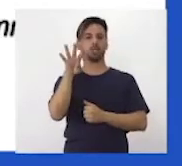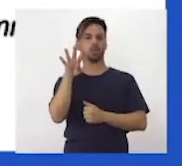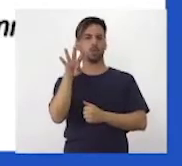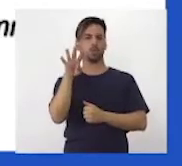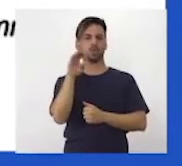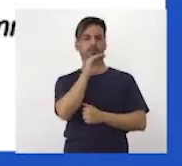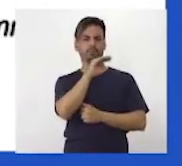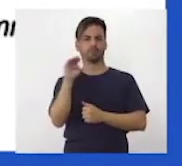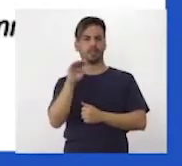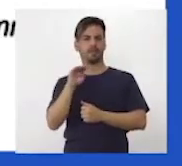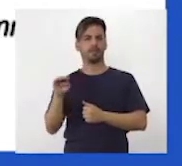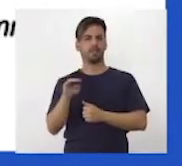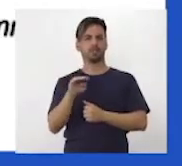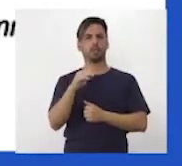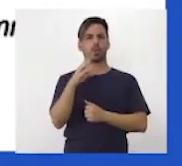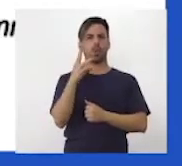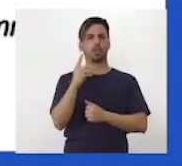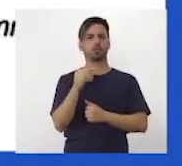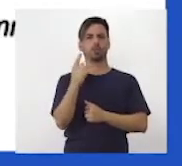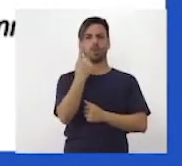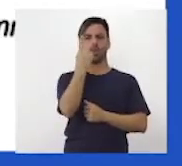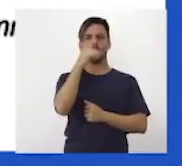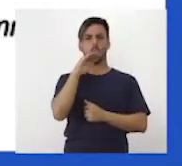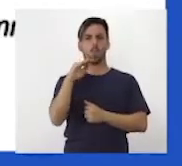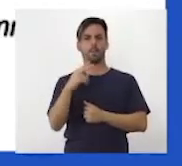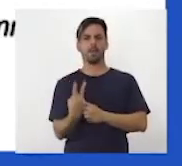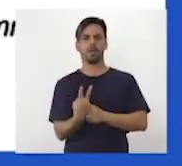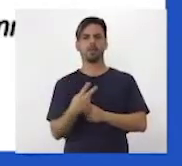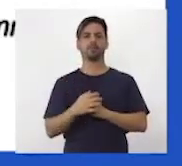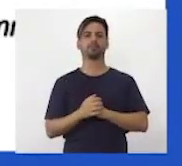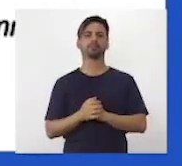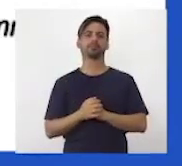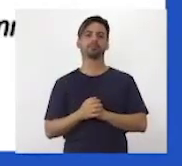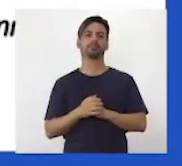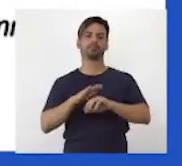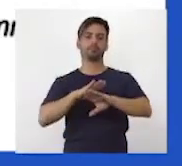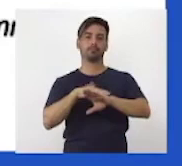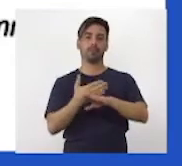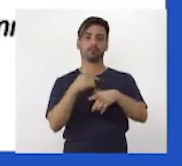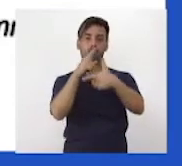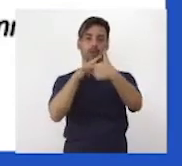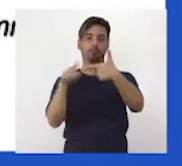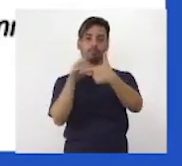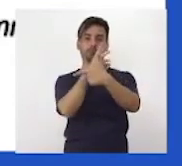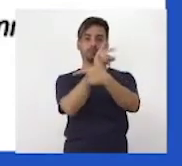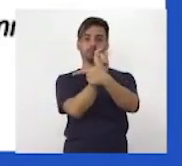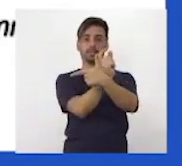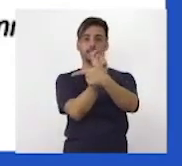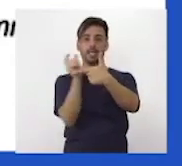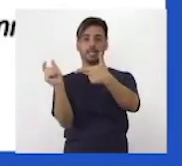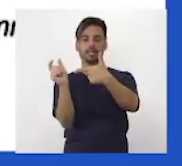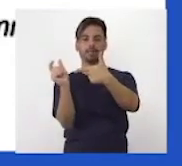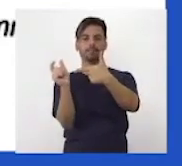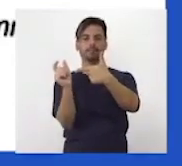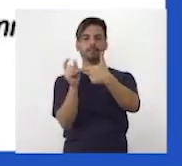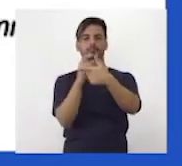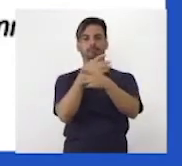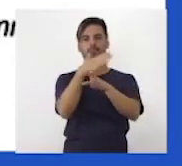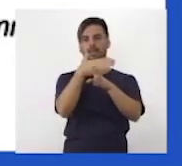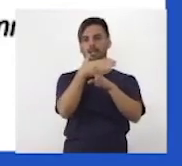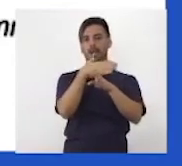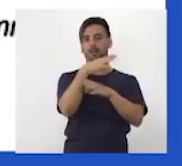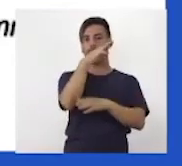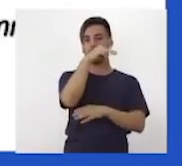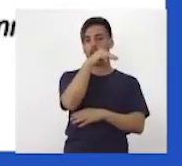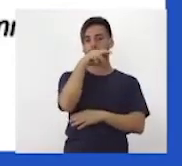1/2. Y cuando divides la parte literal, tienes dos variables, m y n, y